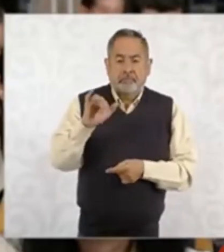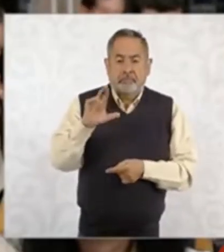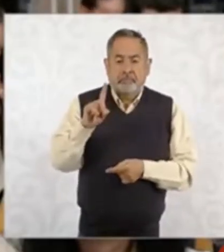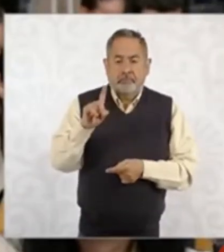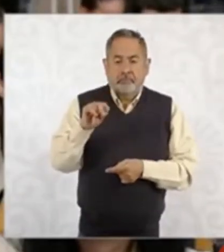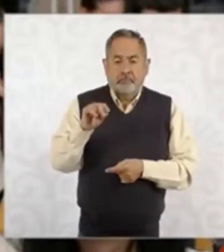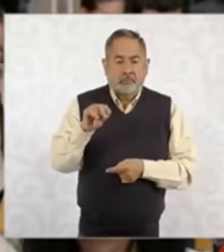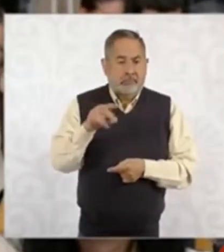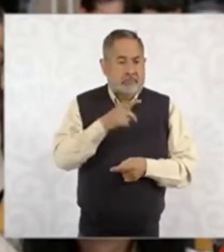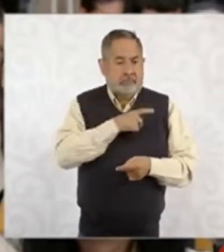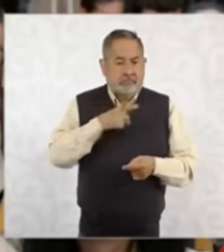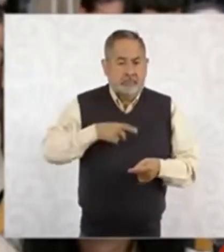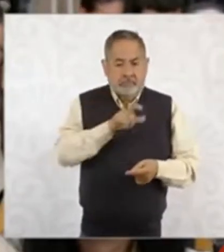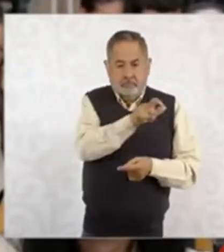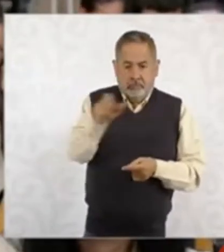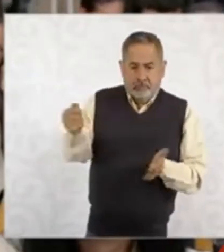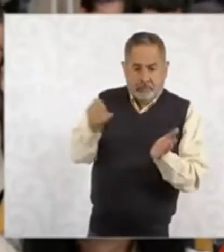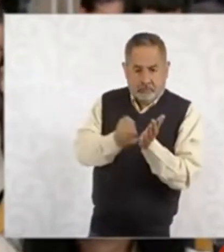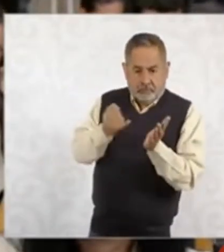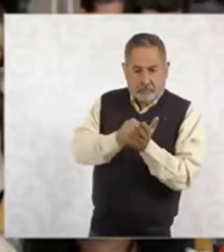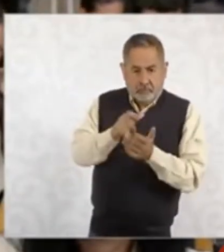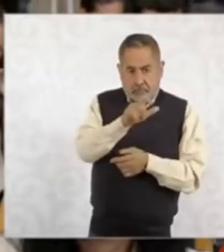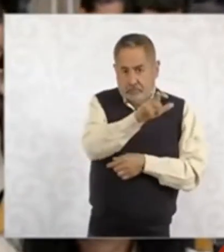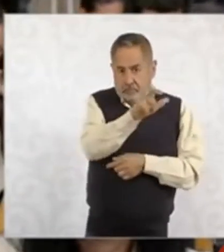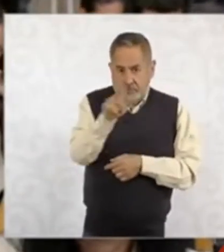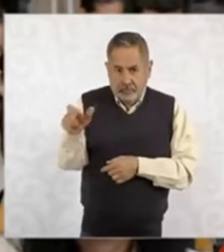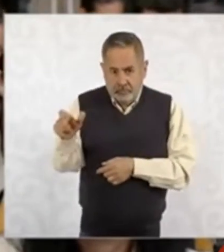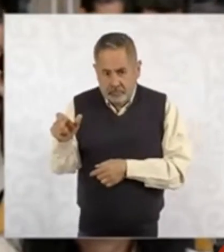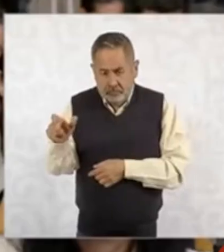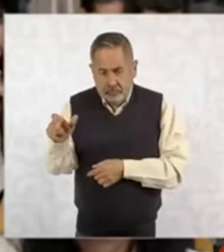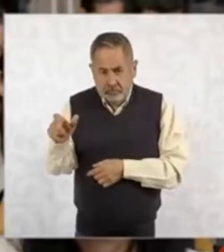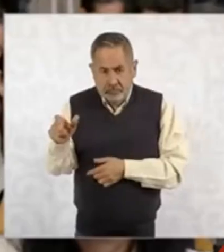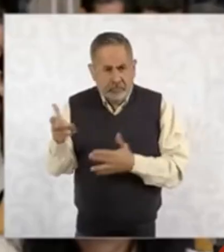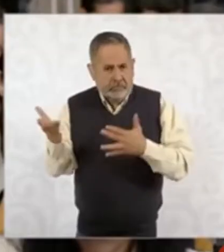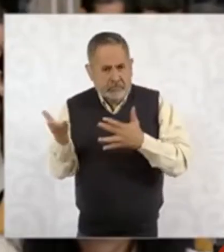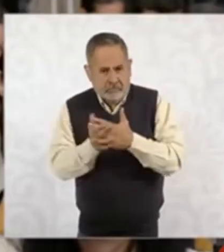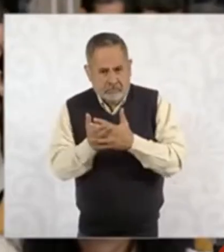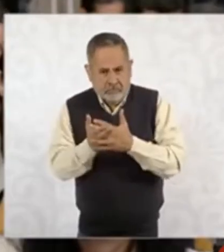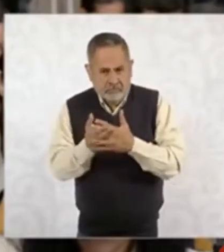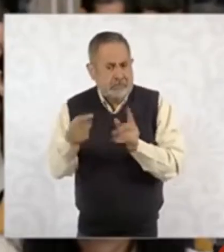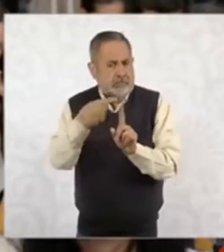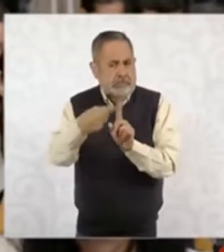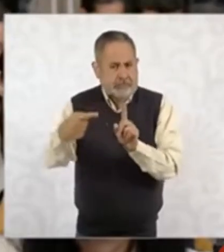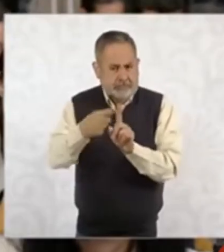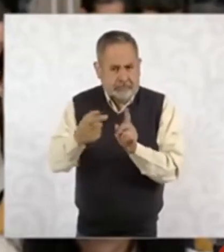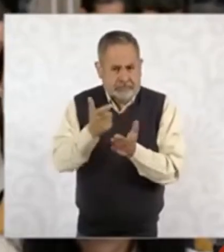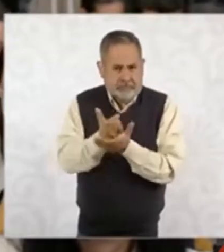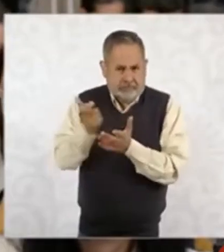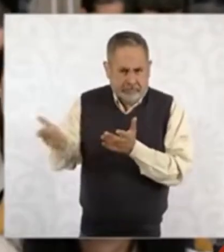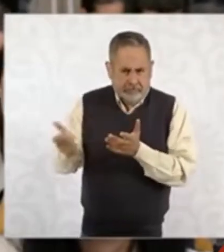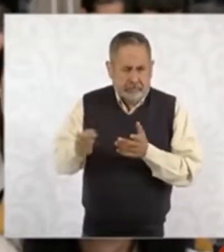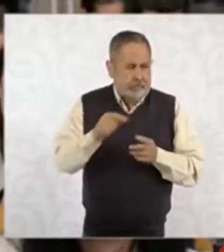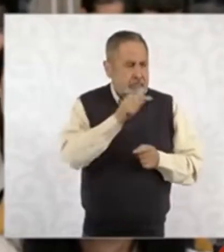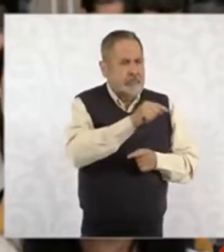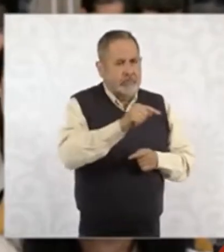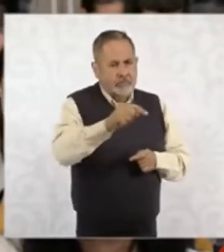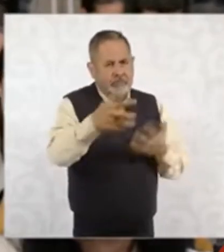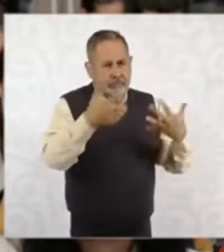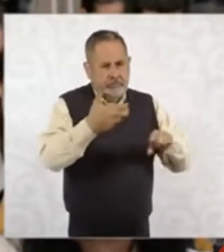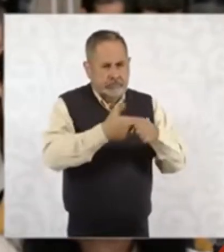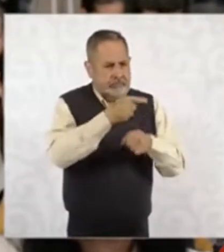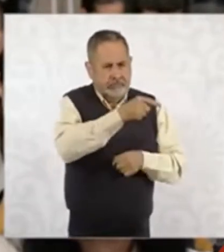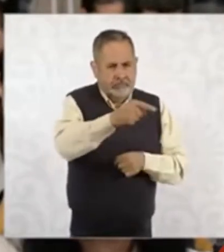Pliego en cuestión fiscal solamente se ha pagado hasta la mitad, bueno, de sus empresas, debí de haber dicho,